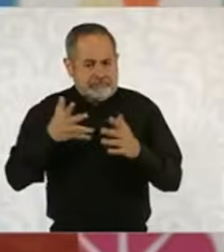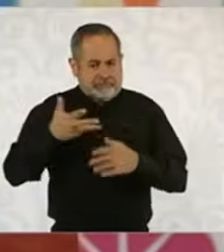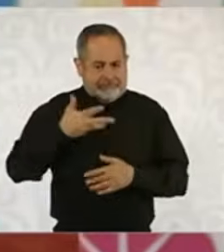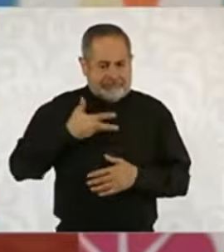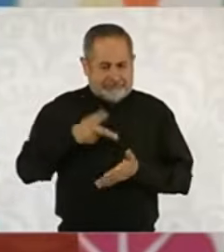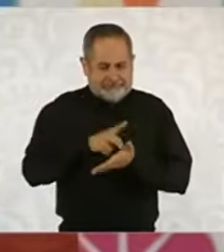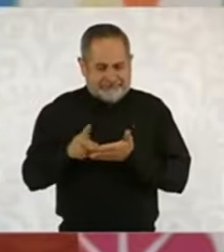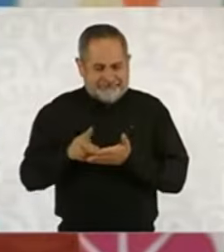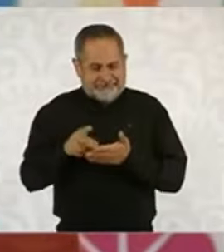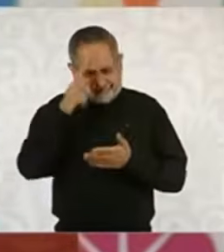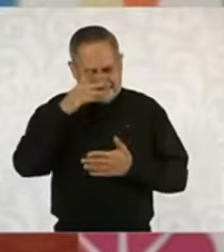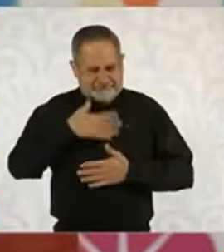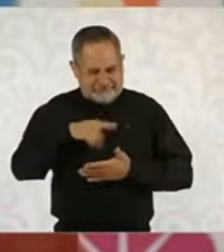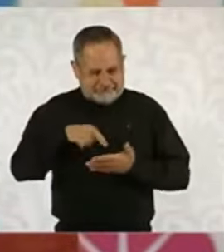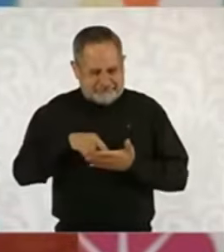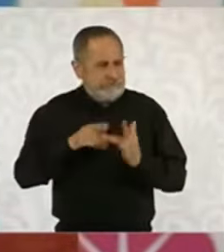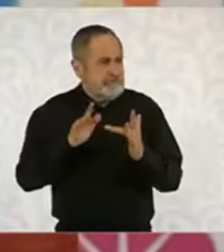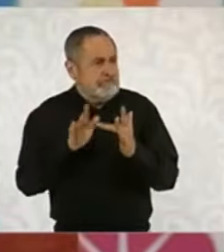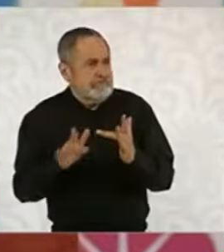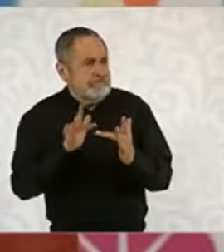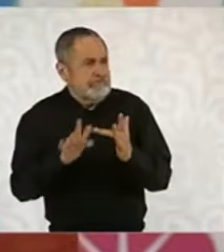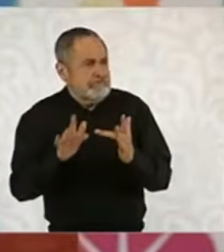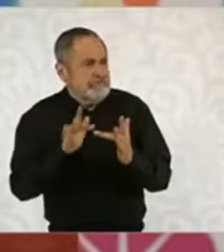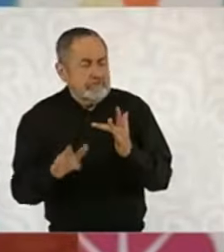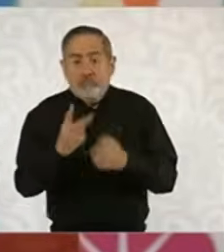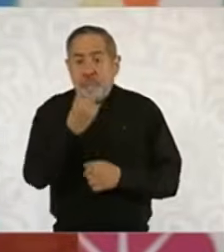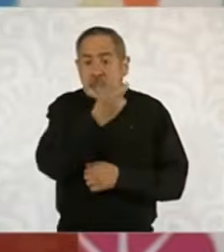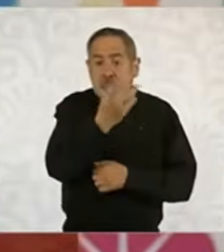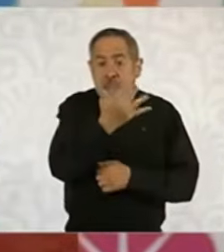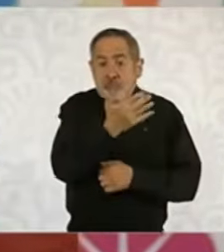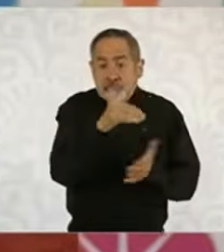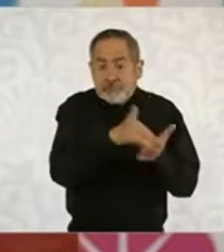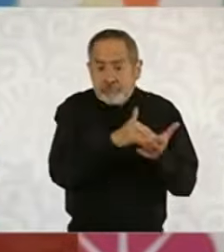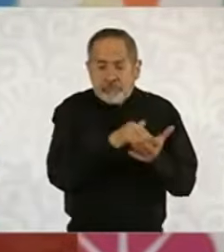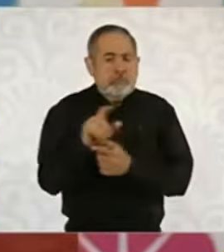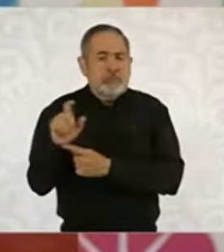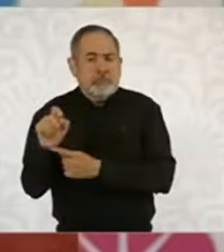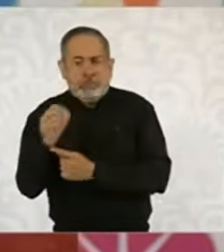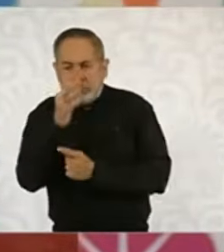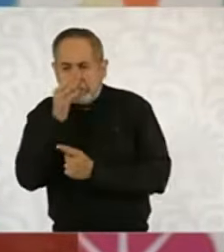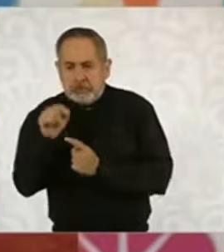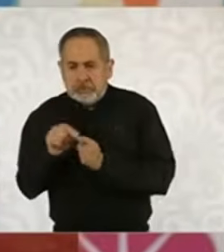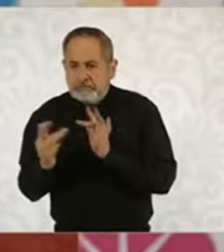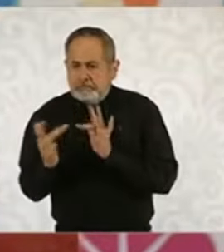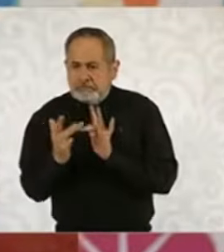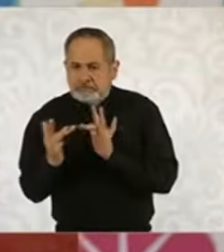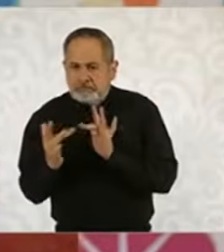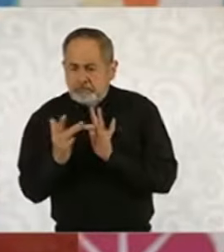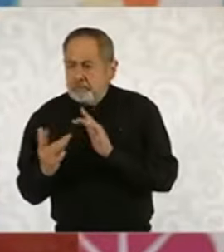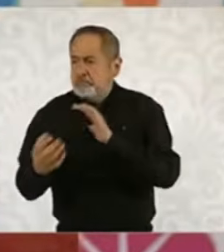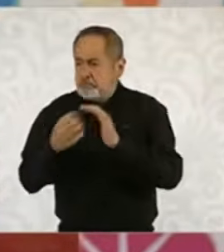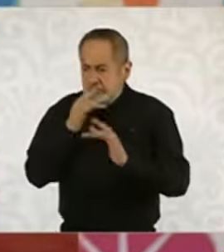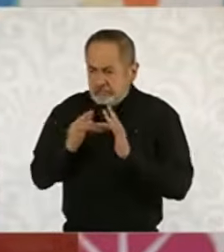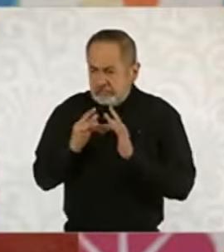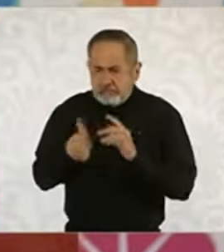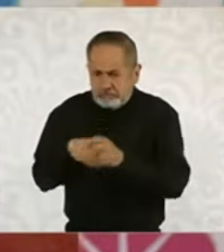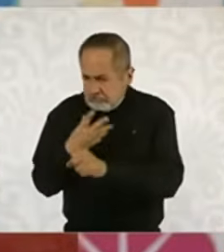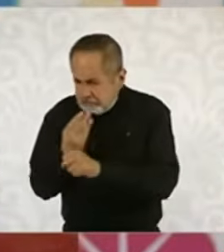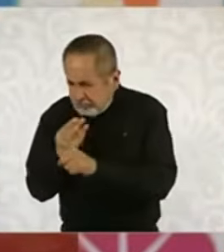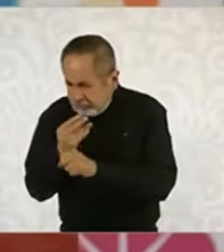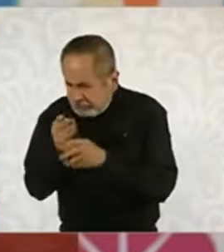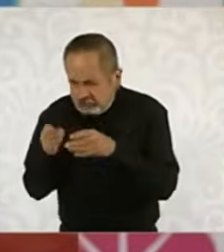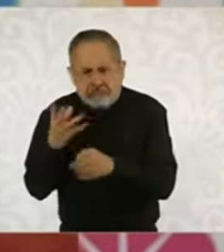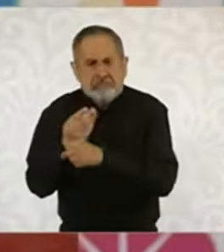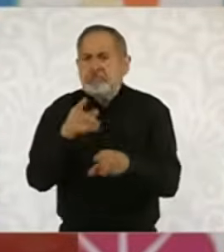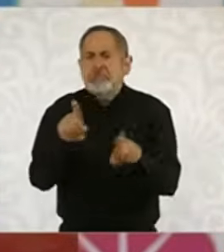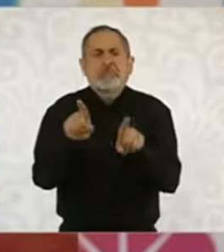Lugar. 20 casos de más de 250,000 que fueron atendidos. Nos contactaron y fueron atendidos. Es el